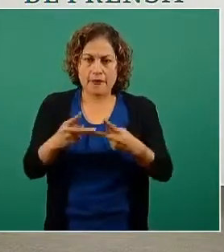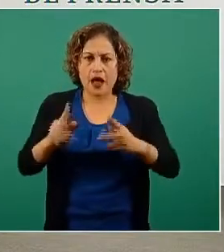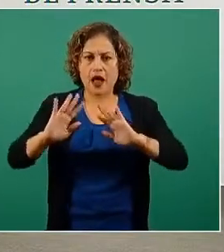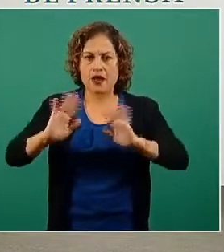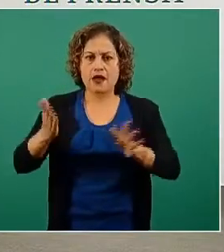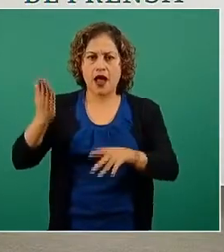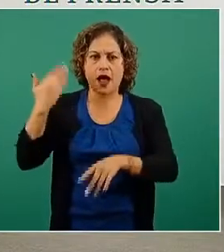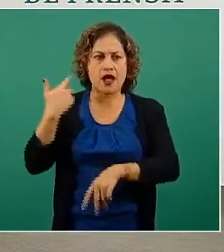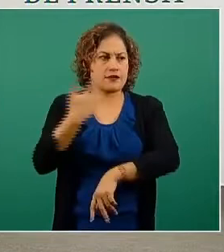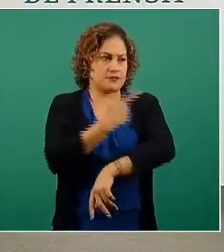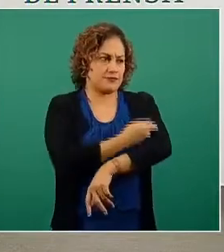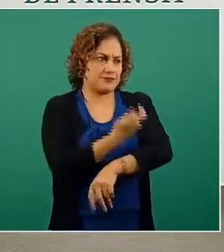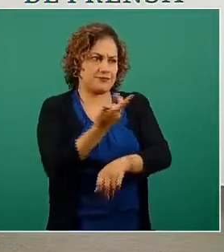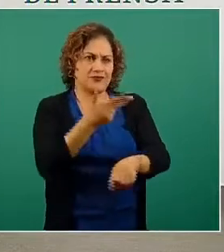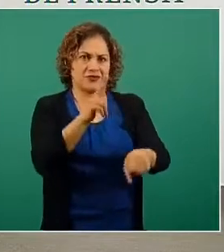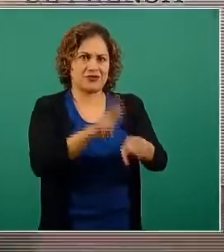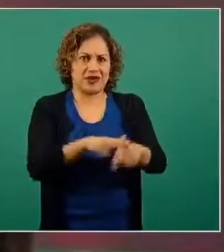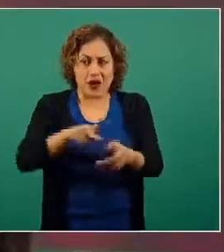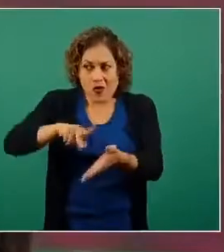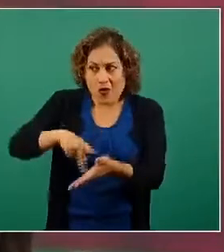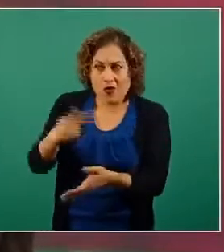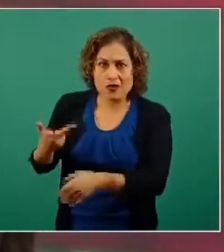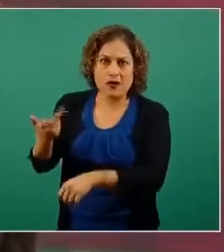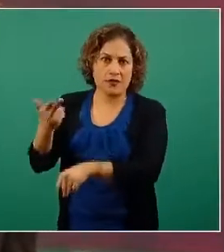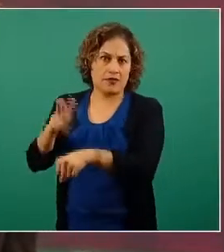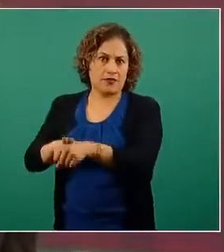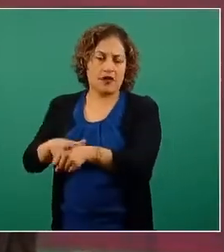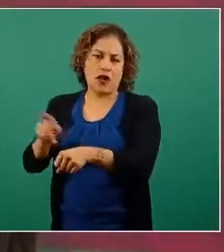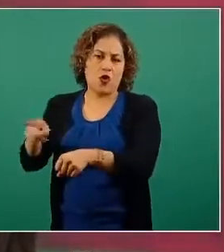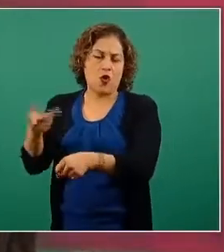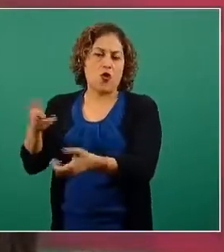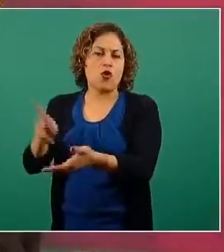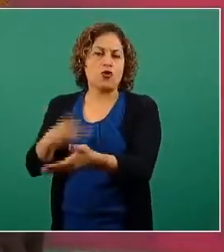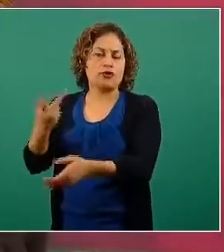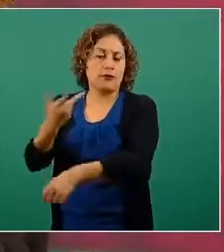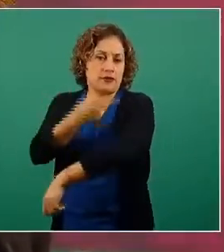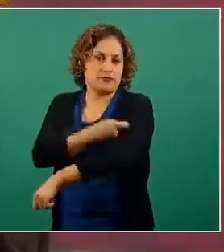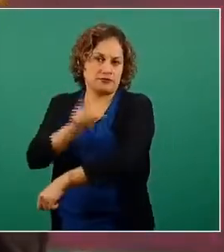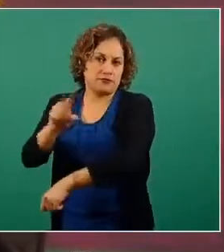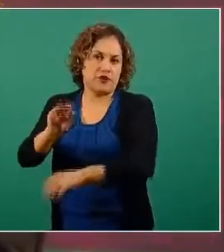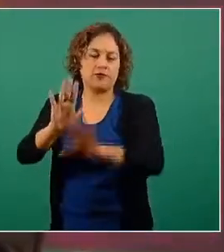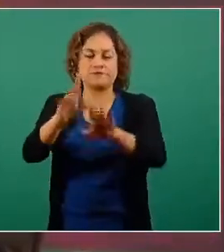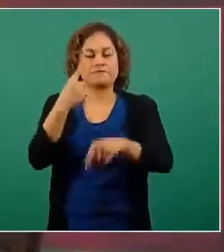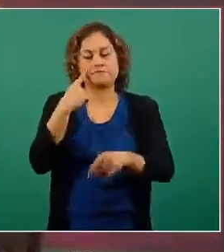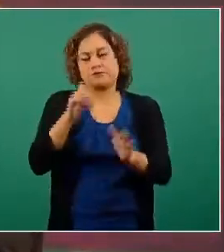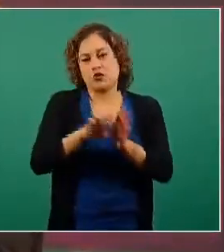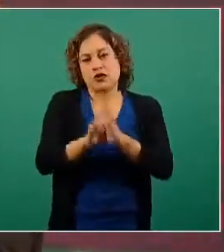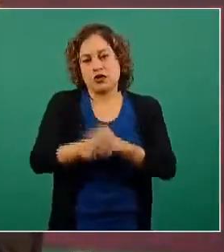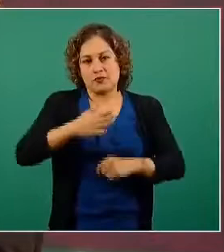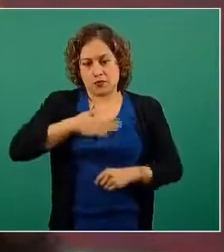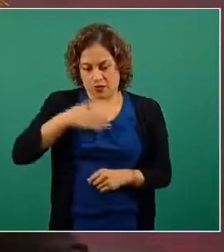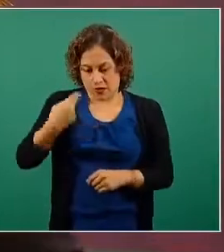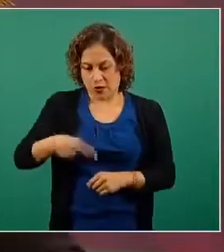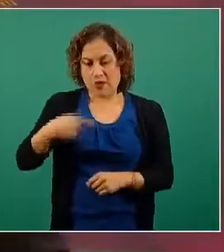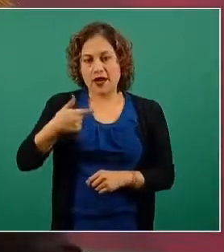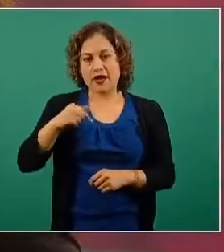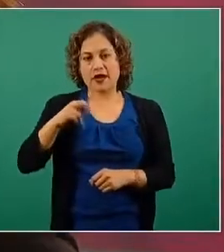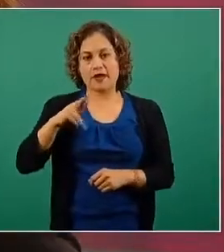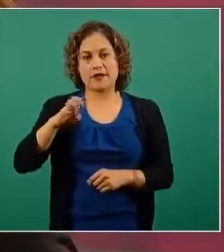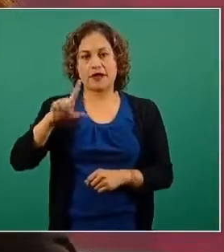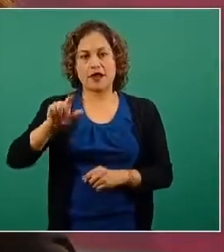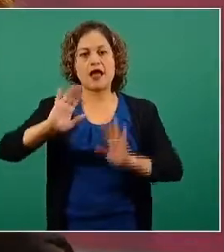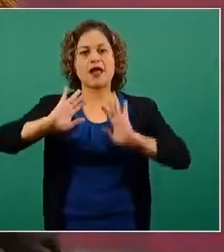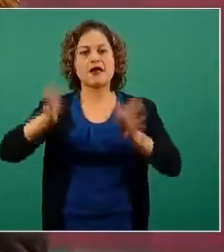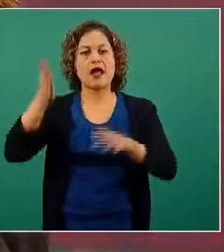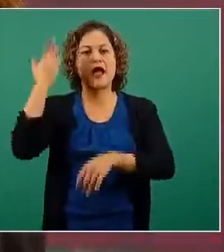un comprobante que fuiste vacunada. Vamos a poner un ejemplo tal vez absurdo. Yo soy Gabriela Nucamendi, me vacuné y quiero que me vuelvan